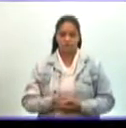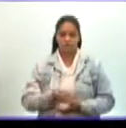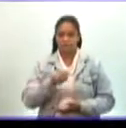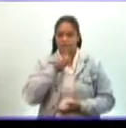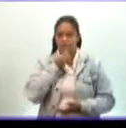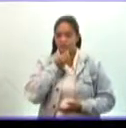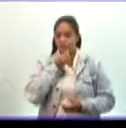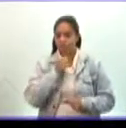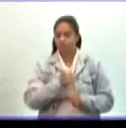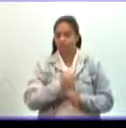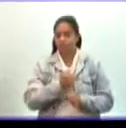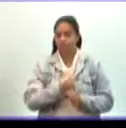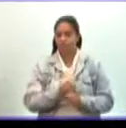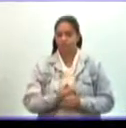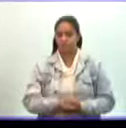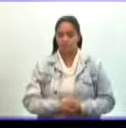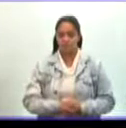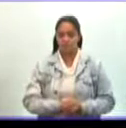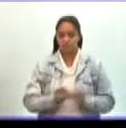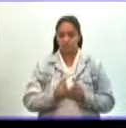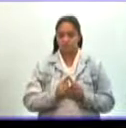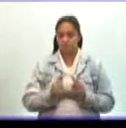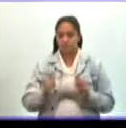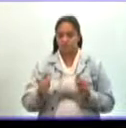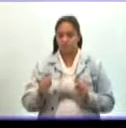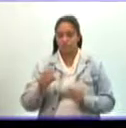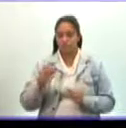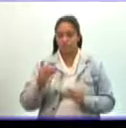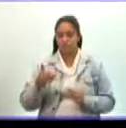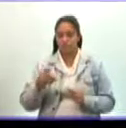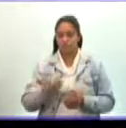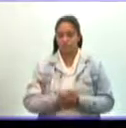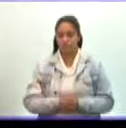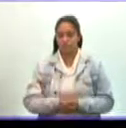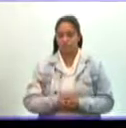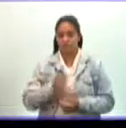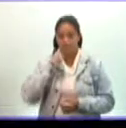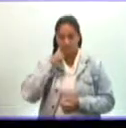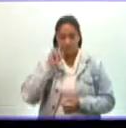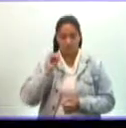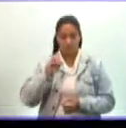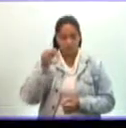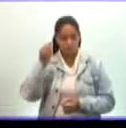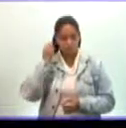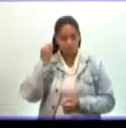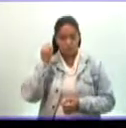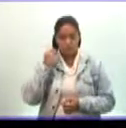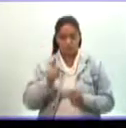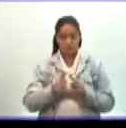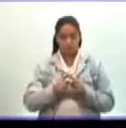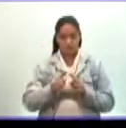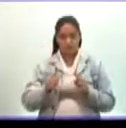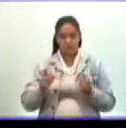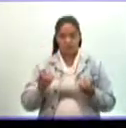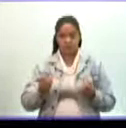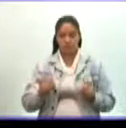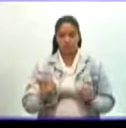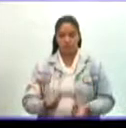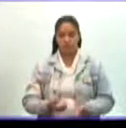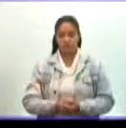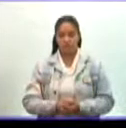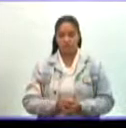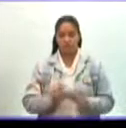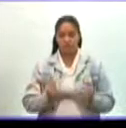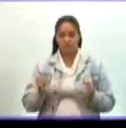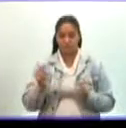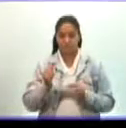trabajar con el segmento OD que conocemos sus dimensiones y entonces poder aplicar la primera parte